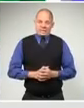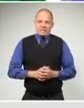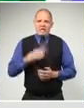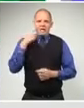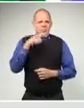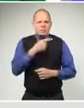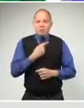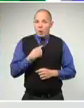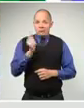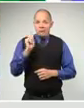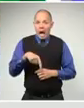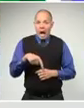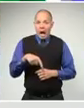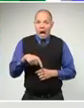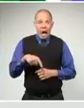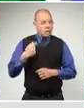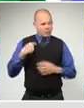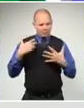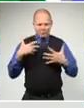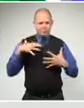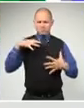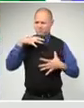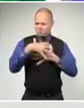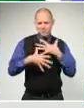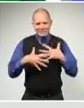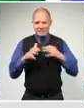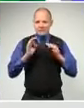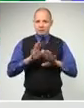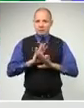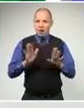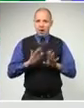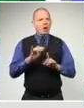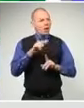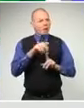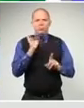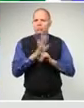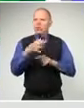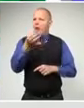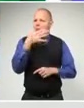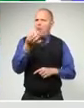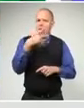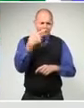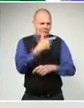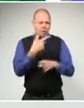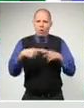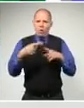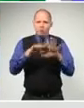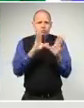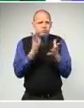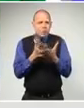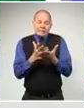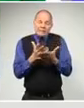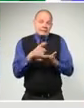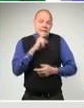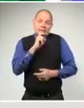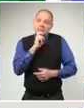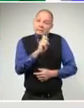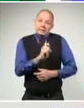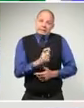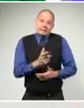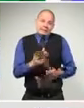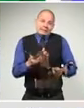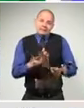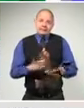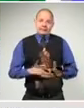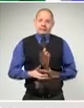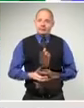el agravamiento, no obstante, el protocolo aplicado, el tratamiento aplicado y todas las acciones que se